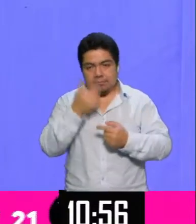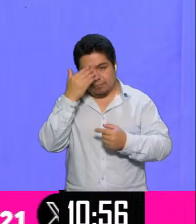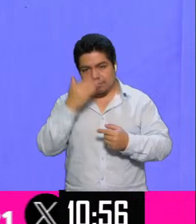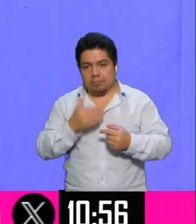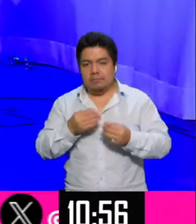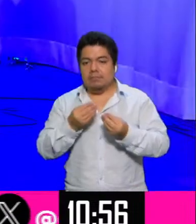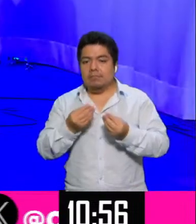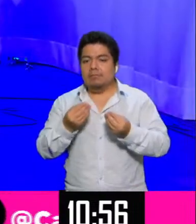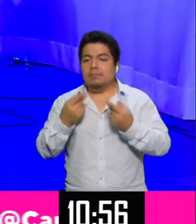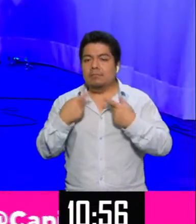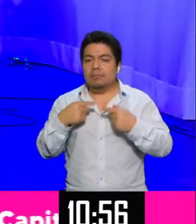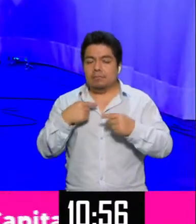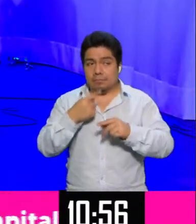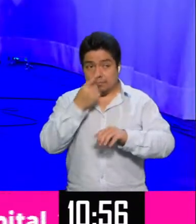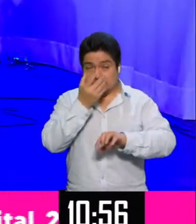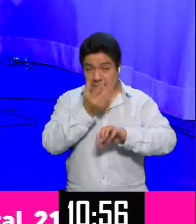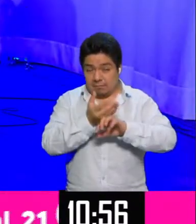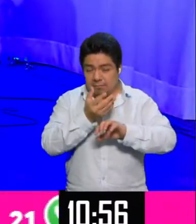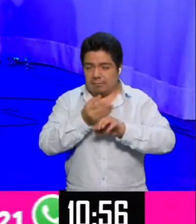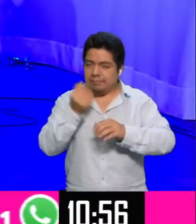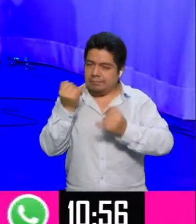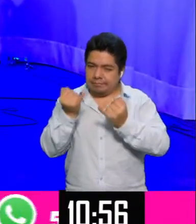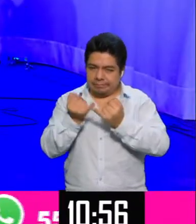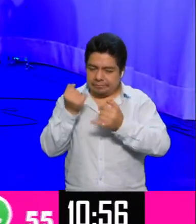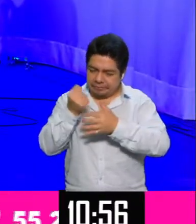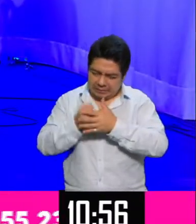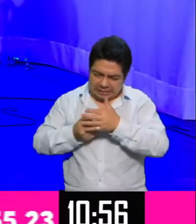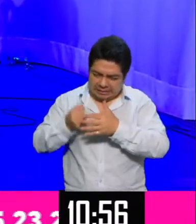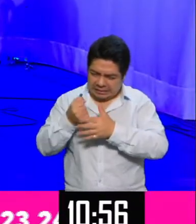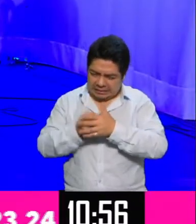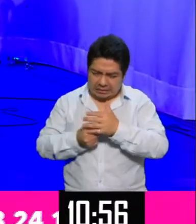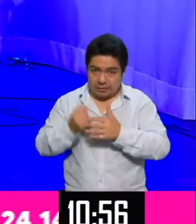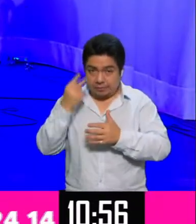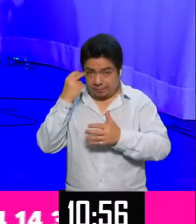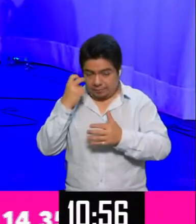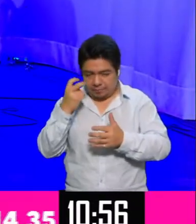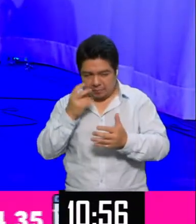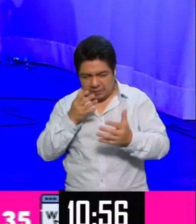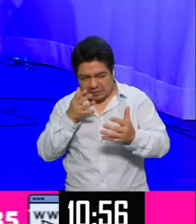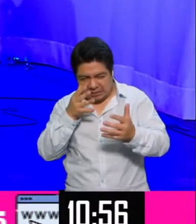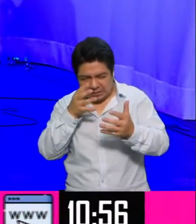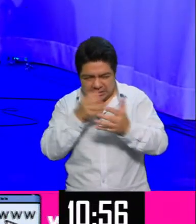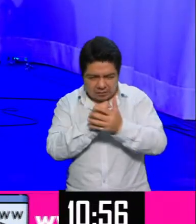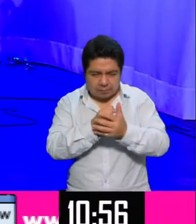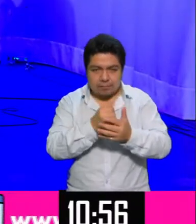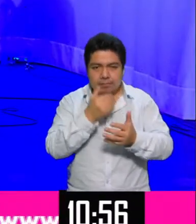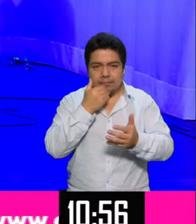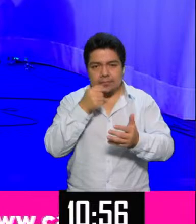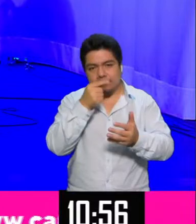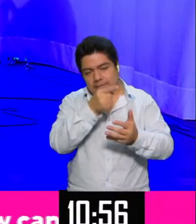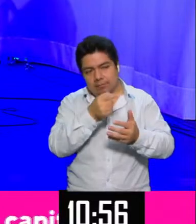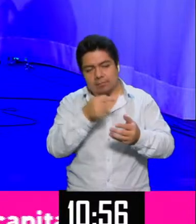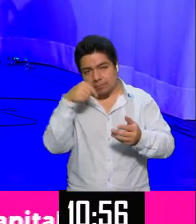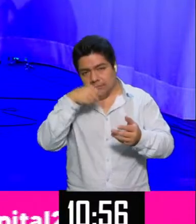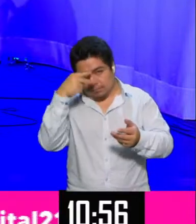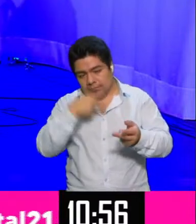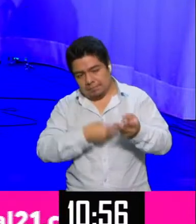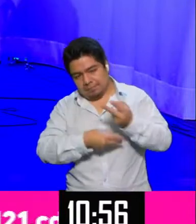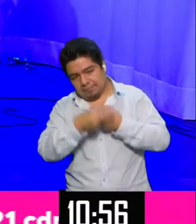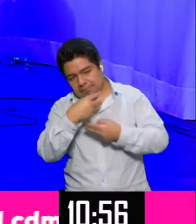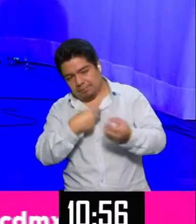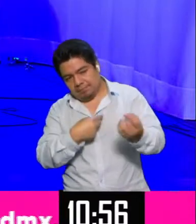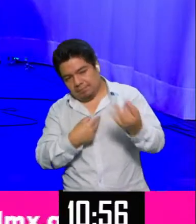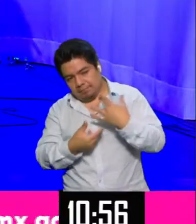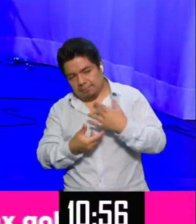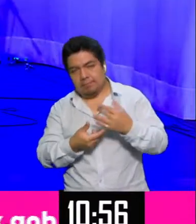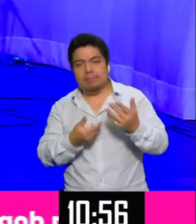muchísima gente allá que está luchando justo por esto, por sus sueños y por tener algo que comer y mandarlo para México, ¿no? Difícil,